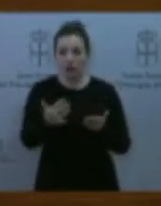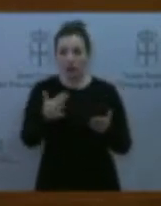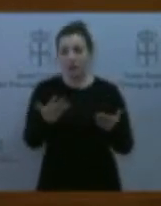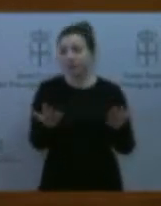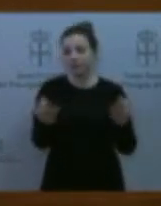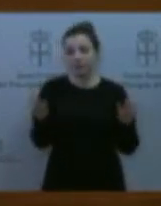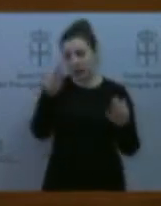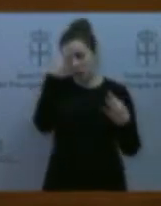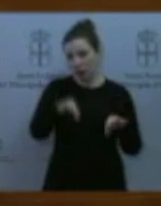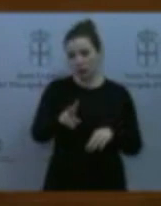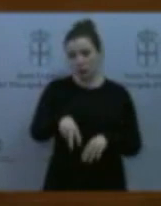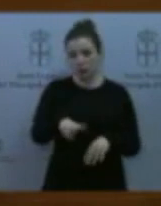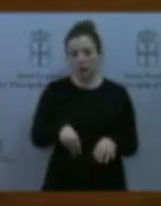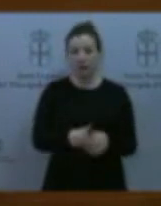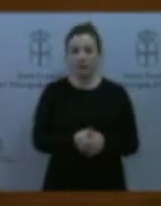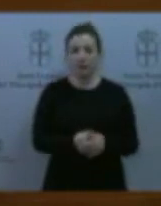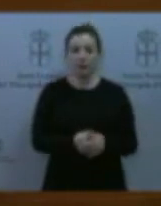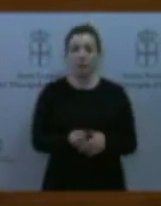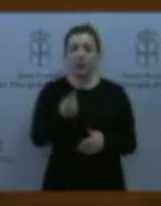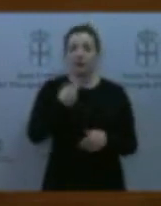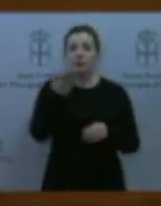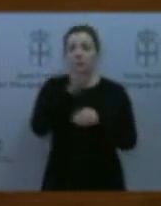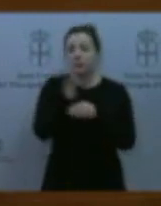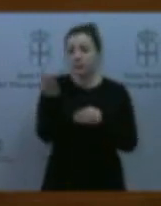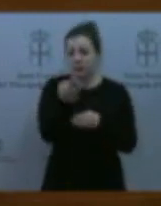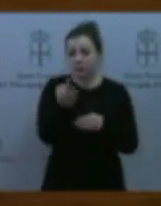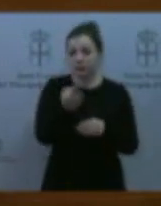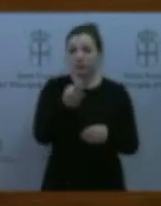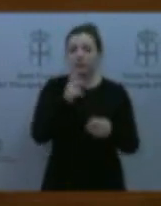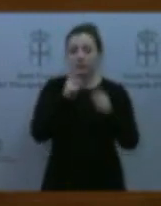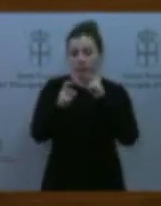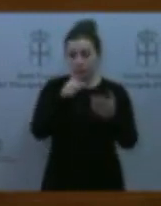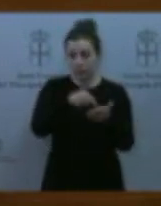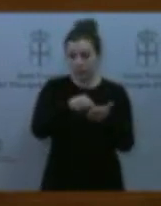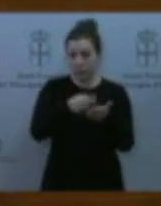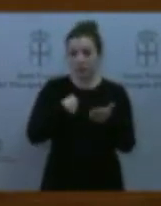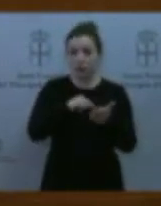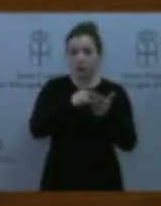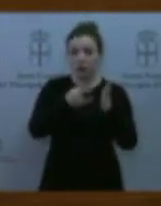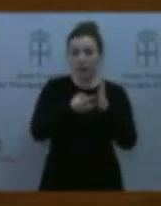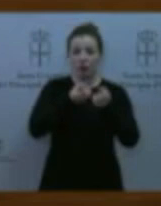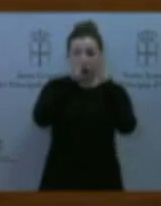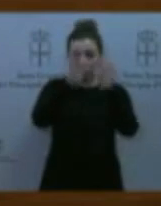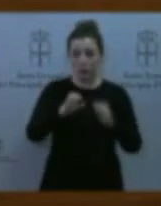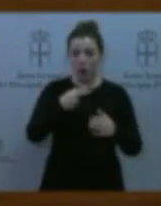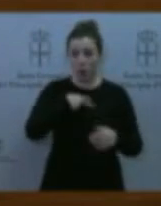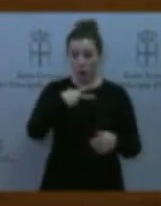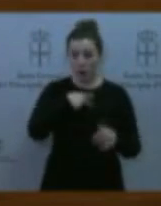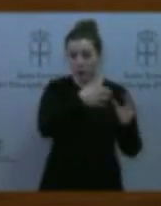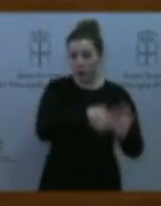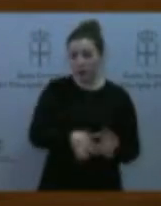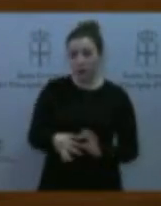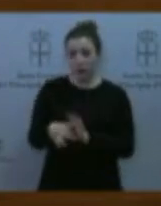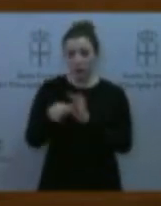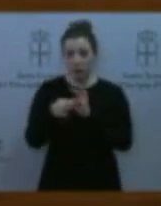Presentamos incluso alegaciones al informe de técnica jurídica en lo que tenía que ver con alguna terminología y también con el uso del